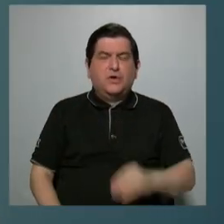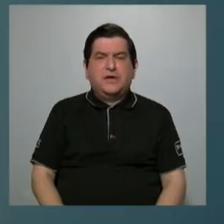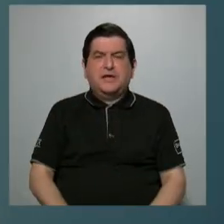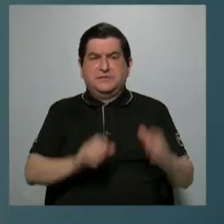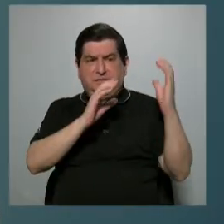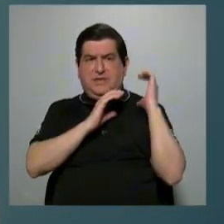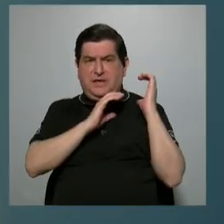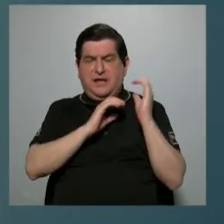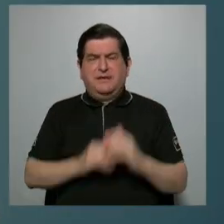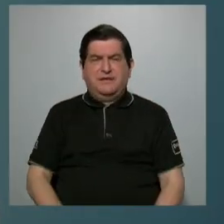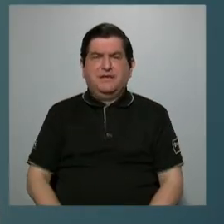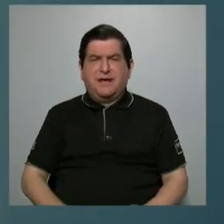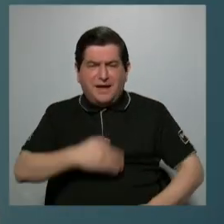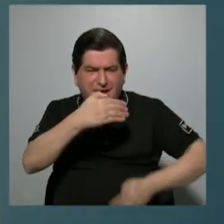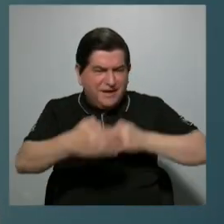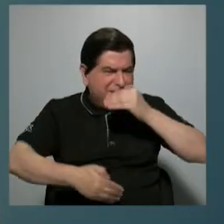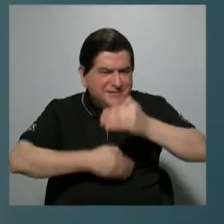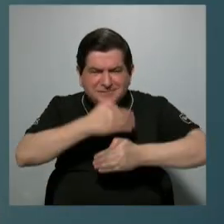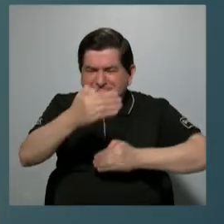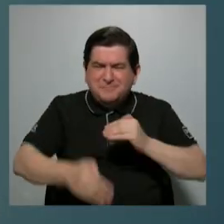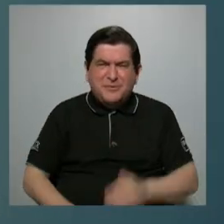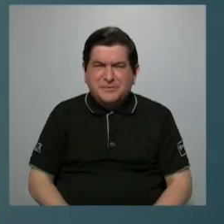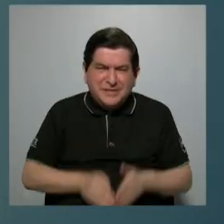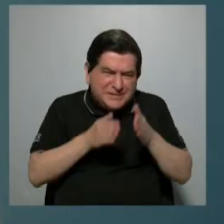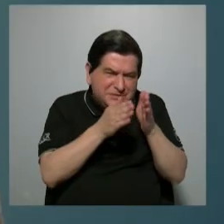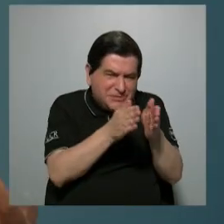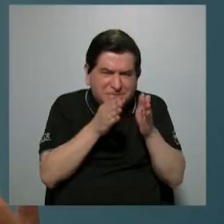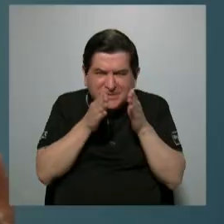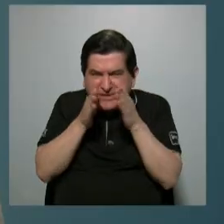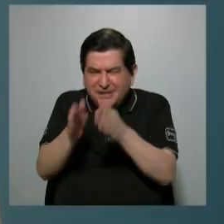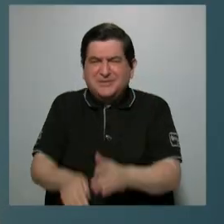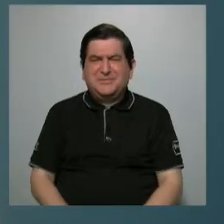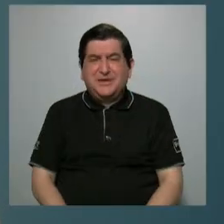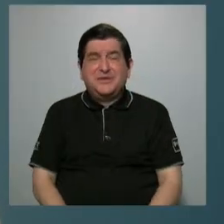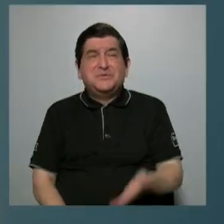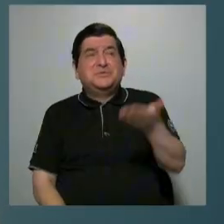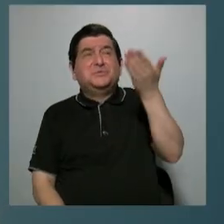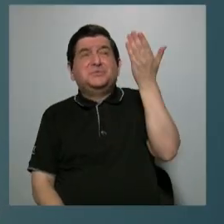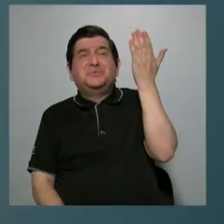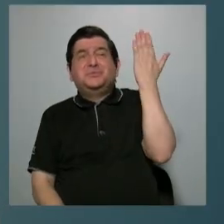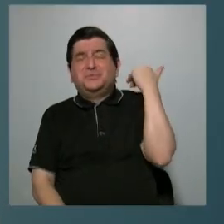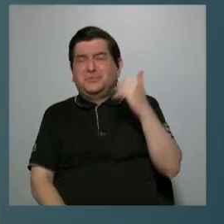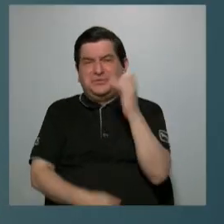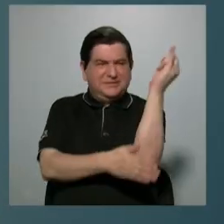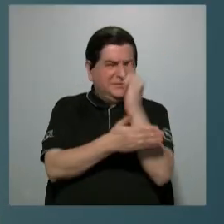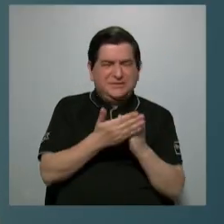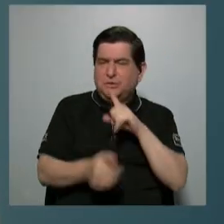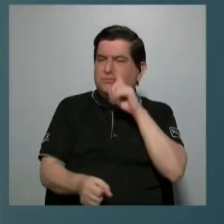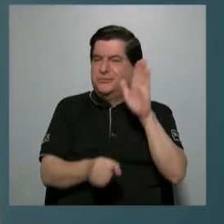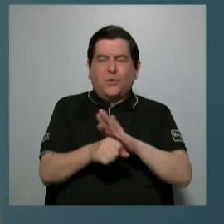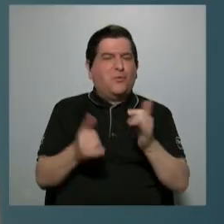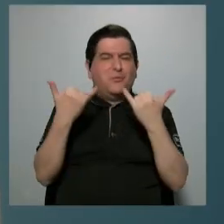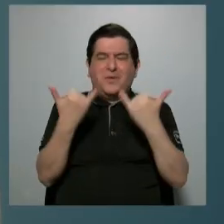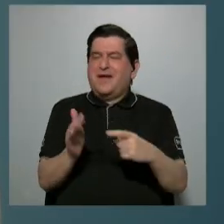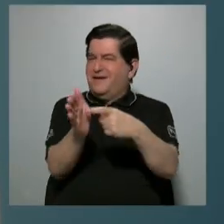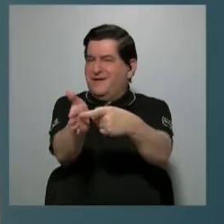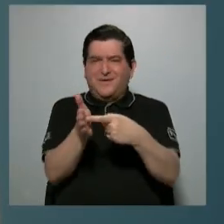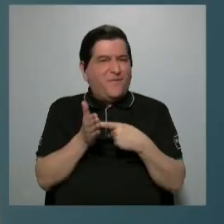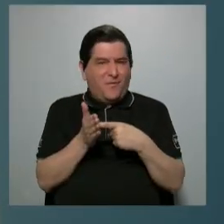corredores logísticos empiezan como fueron diseñados hace tantos años, ya no cumplen todos los requisitos